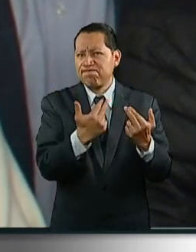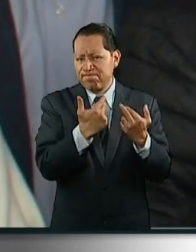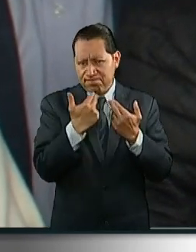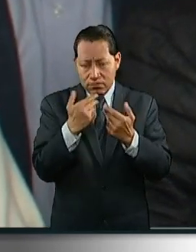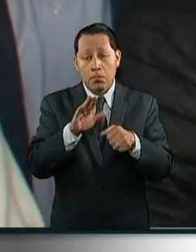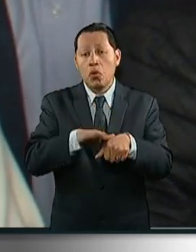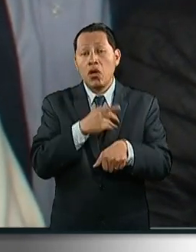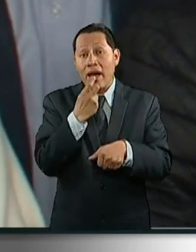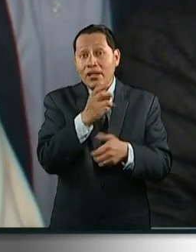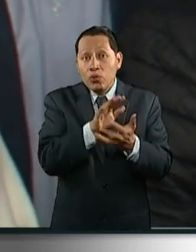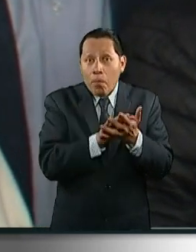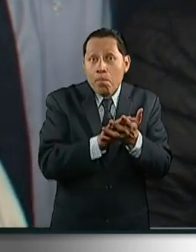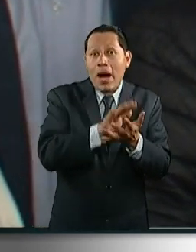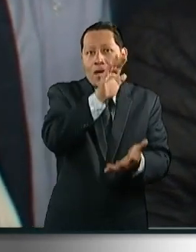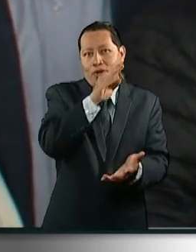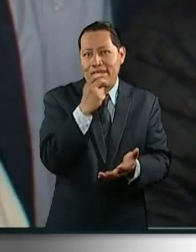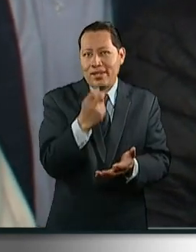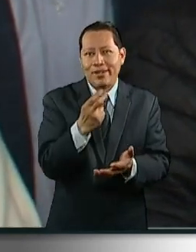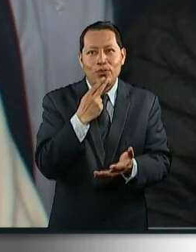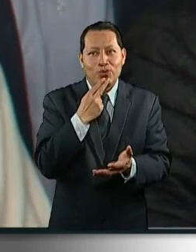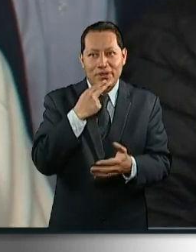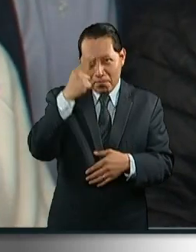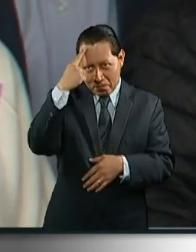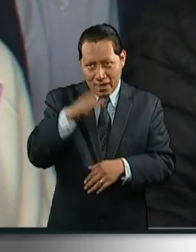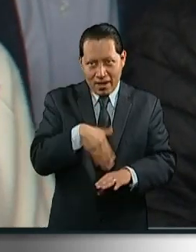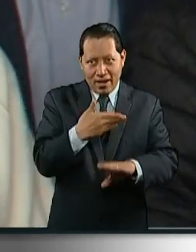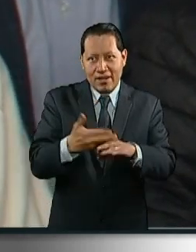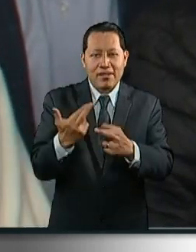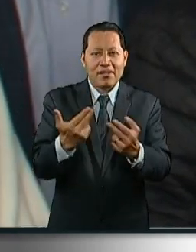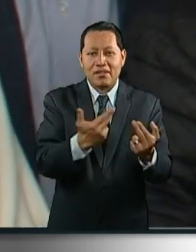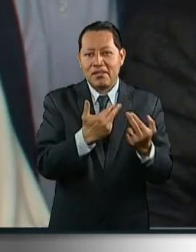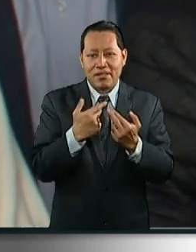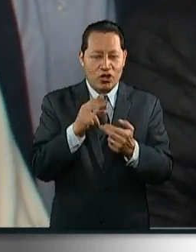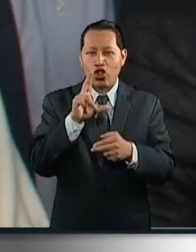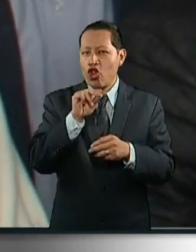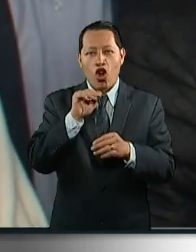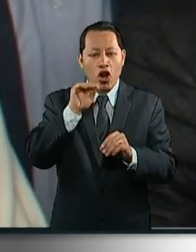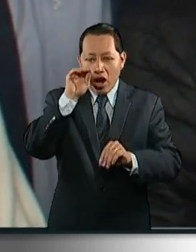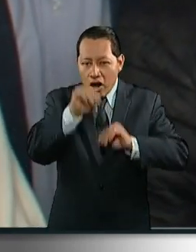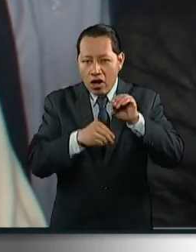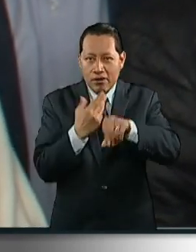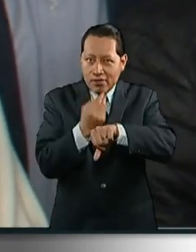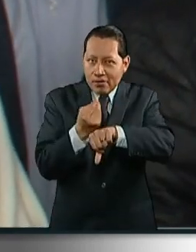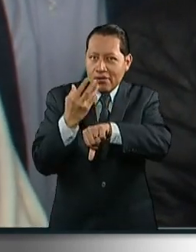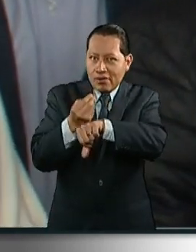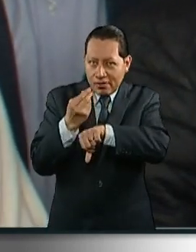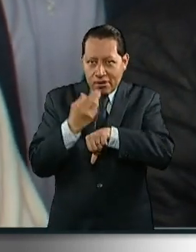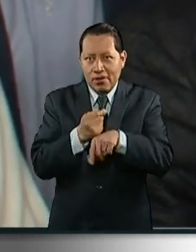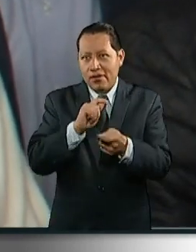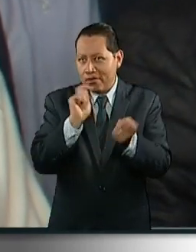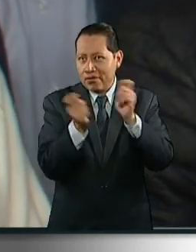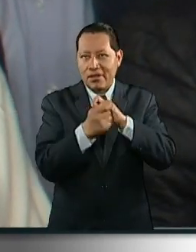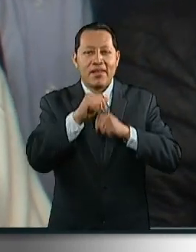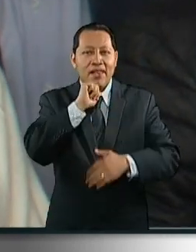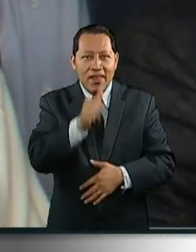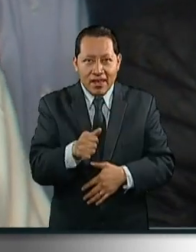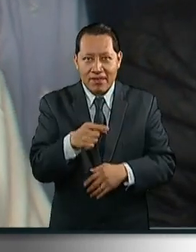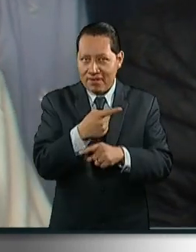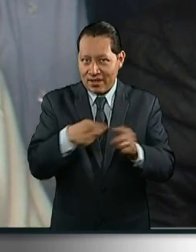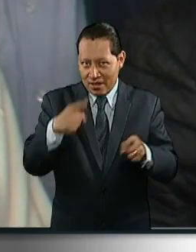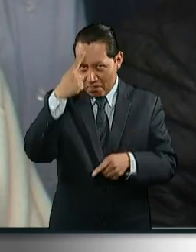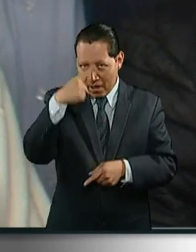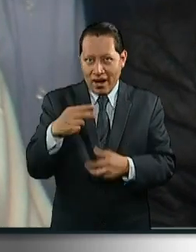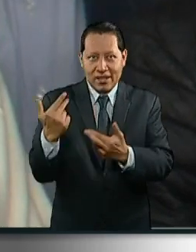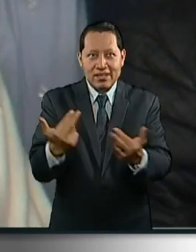ocupado su mayoría, para destruir, no para construir, no para transformar, sino para